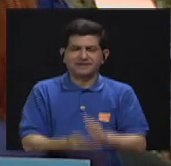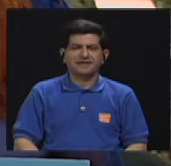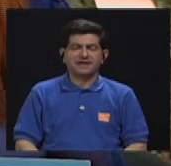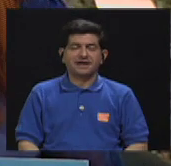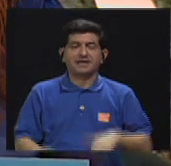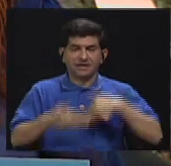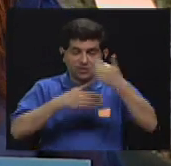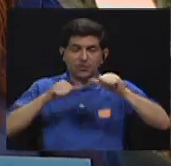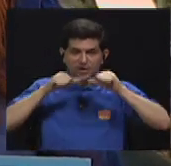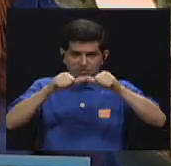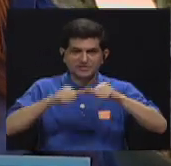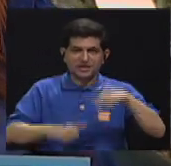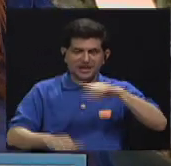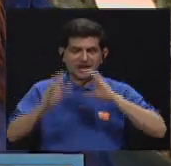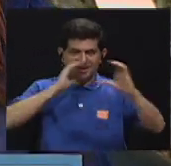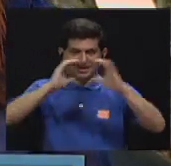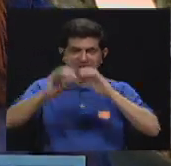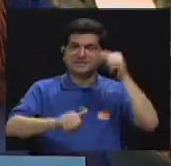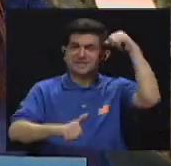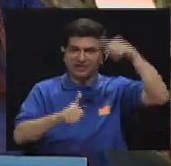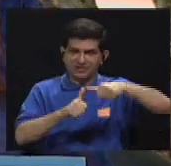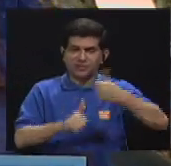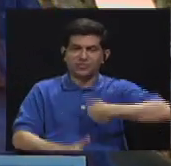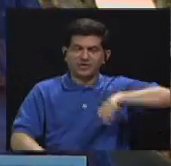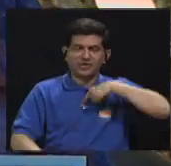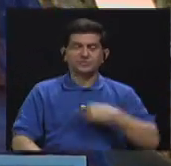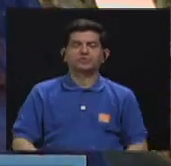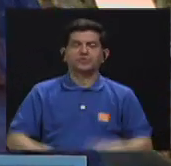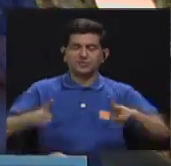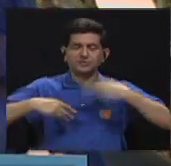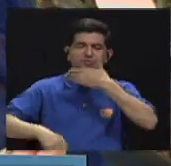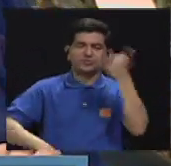y luego regresamos con más de esta conversación. Recuerde que somos Vivir Mejor.